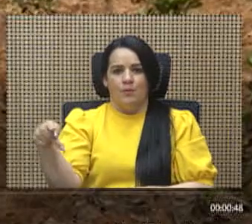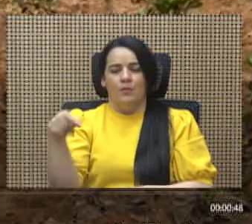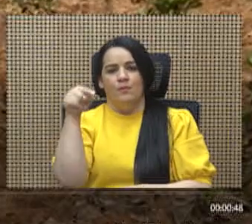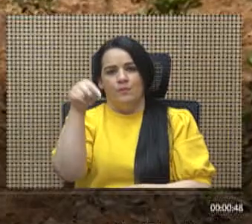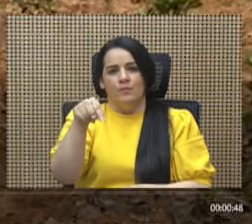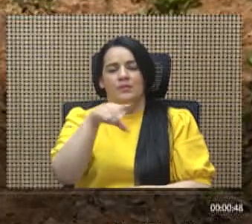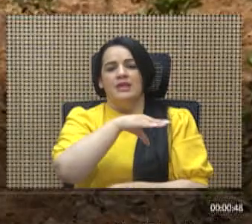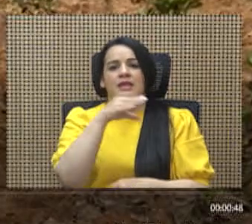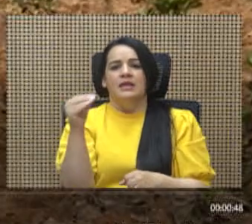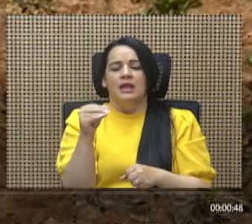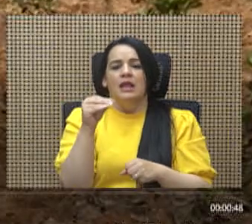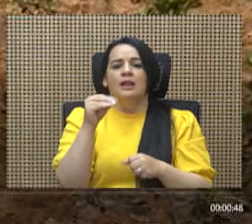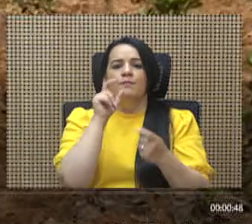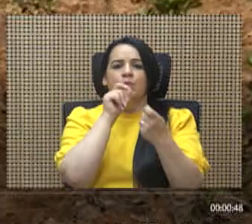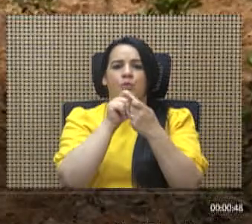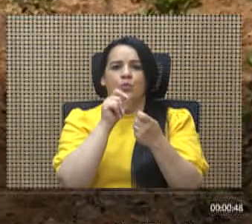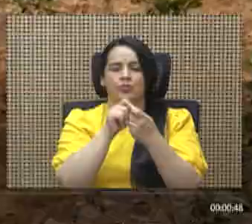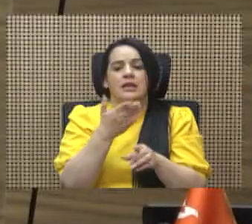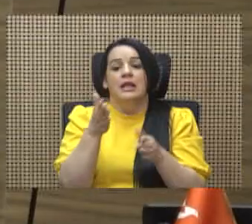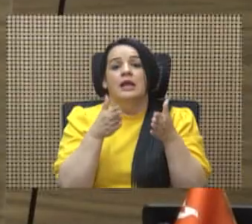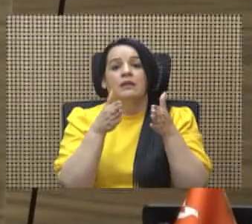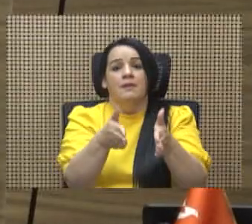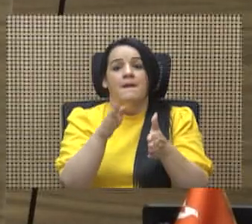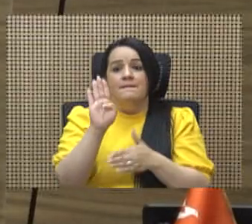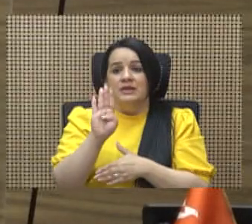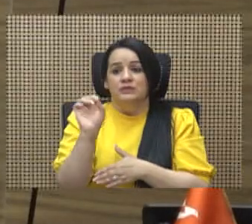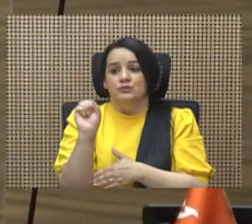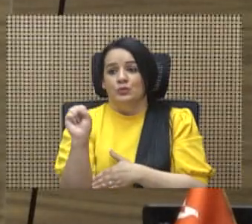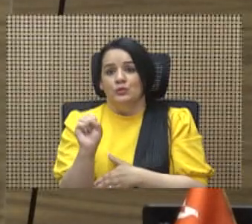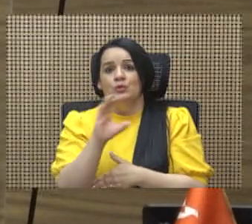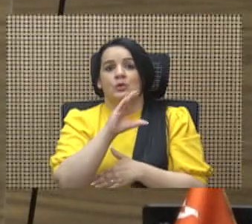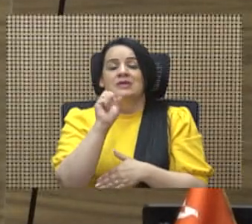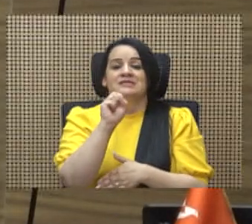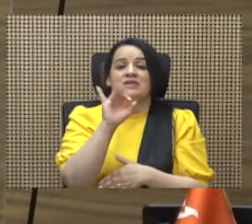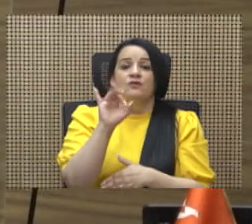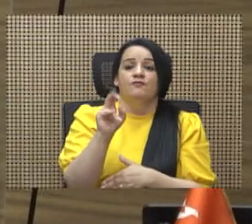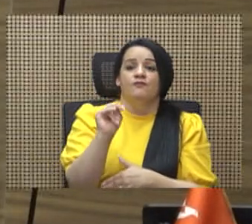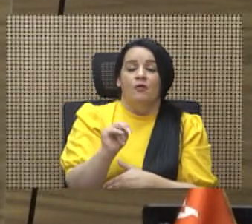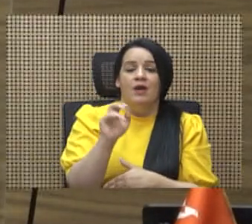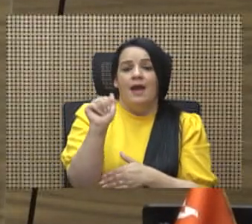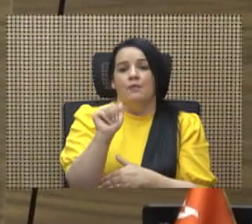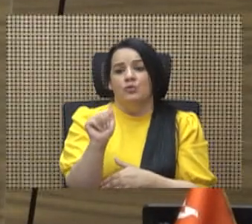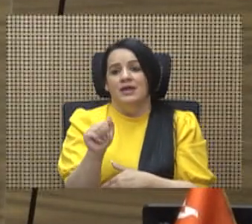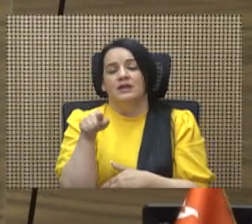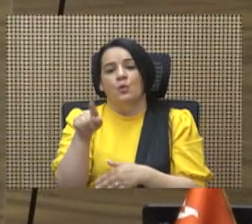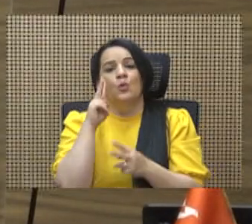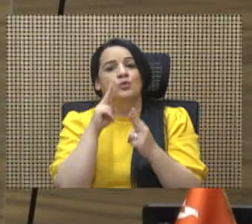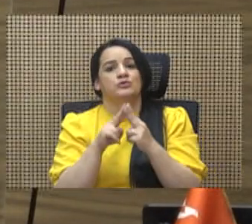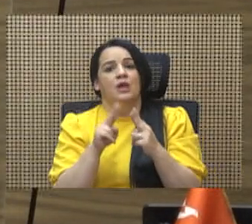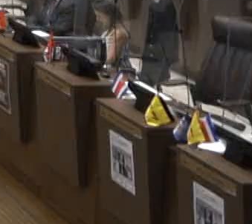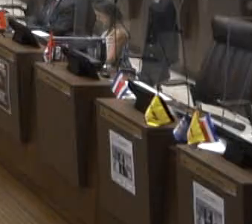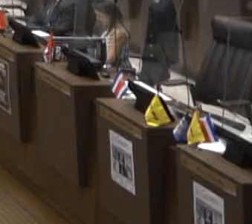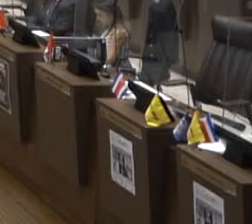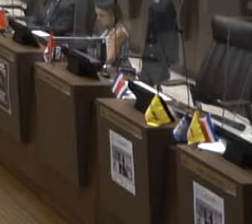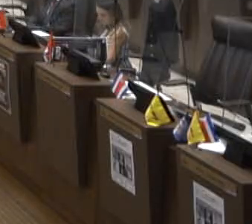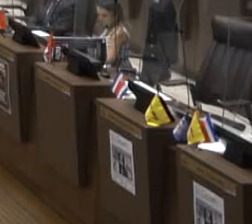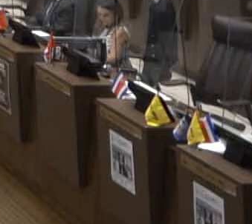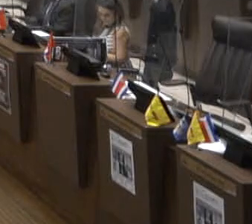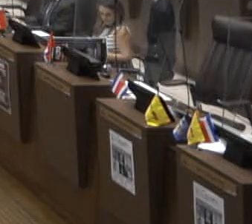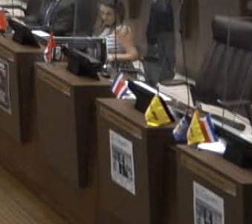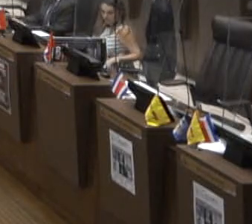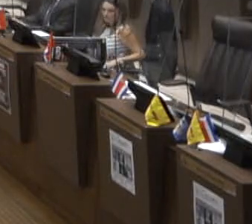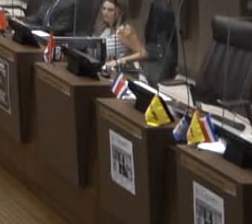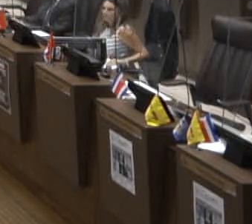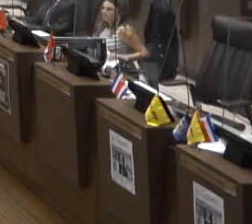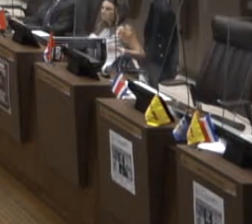las obras de infraestructura urgentes y de conveniencia nacional en el humedal la culebra y el establecimiento de medidas de